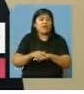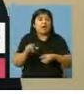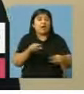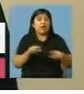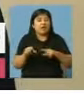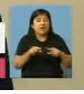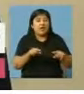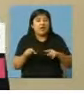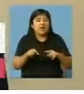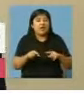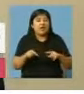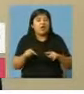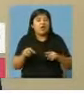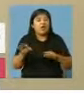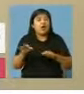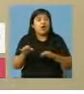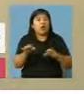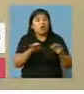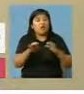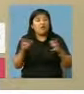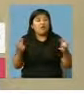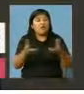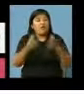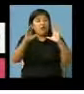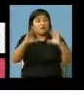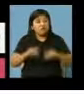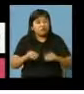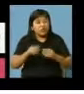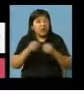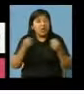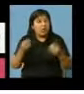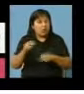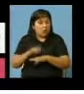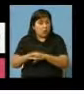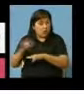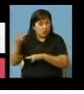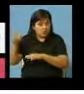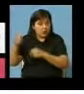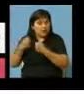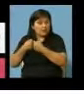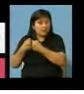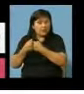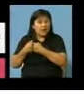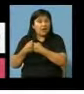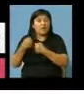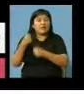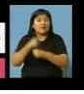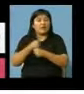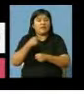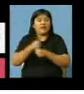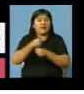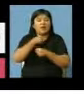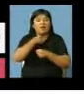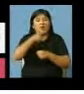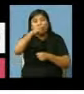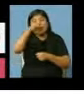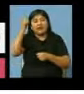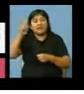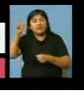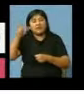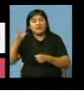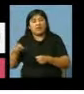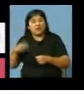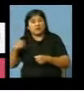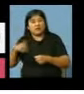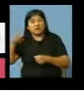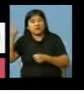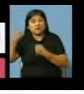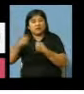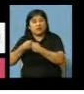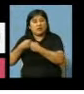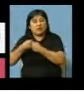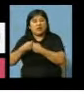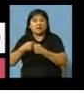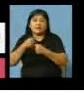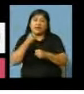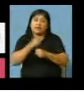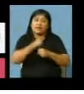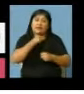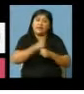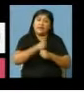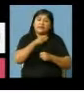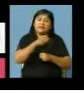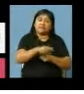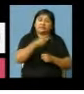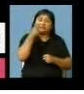Digamos, estamos trabajando de manera articulada, provincia y nación, bueno, con la colaboración en la logística de los